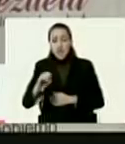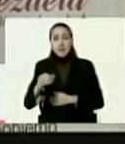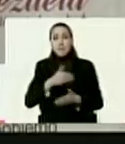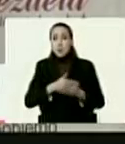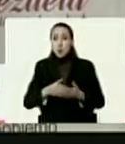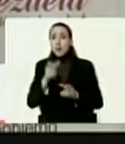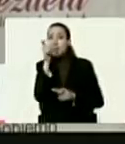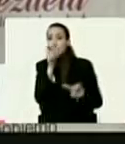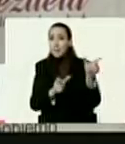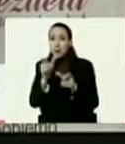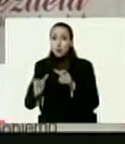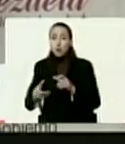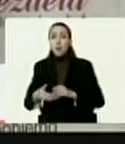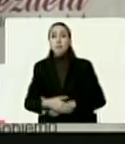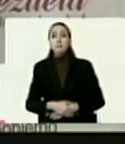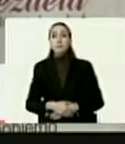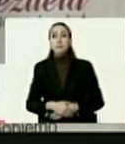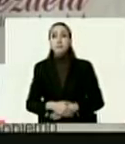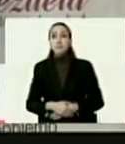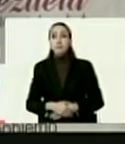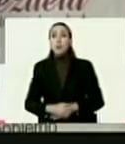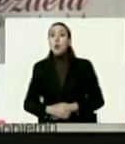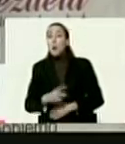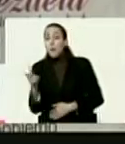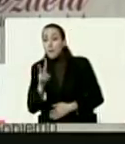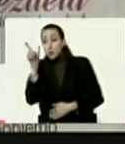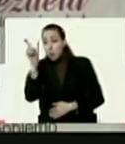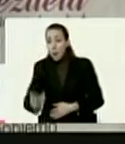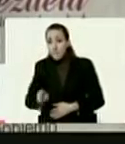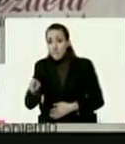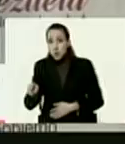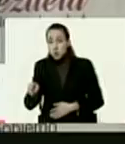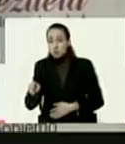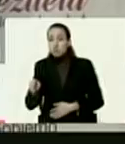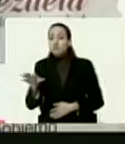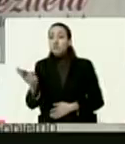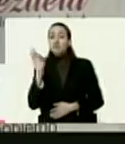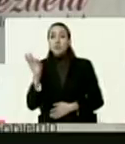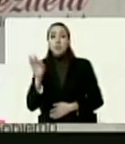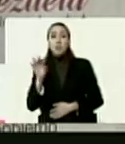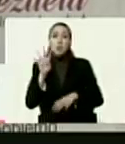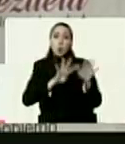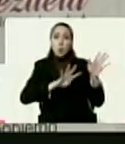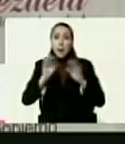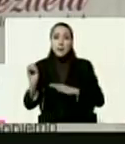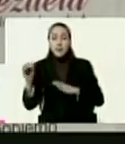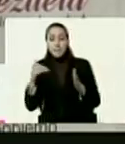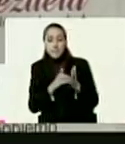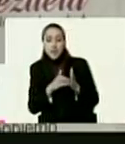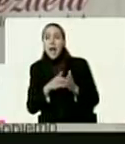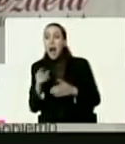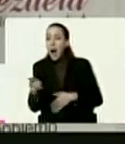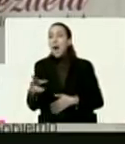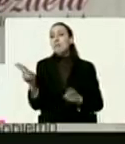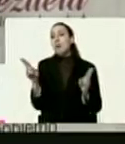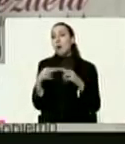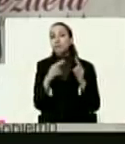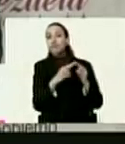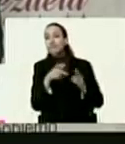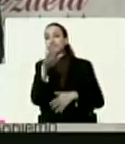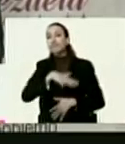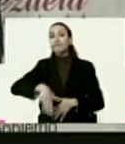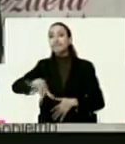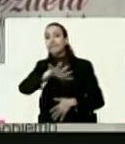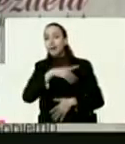personas. Pero una persona, un venezolano, que sacó 90.000 votos, esa persona sí es reconocida por la administración